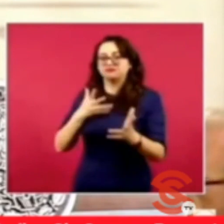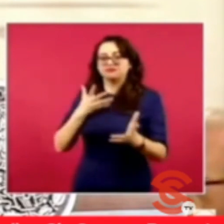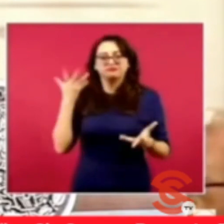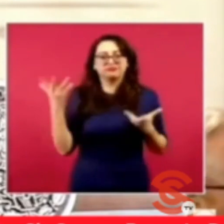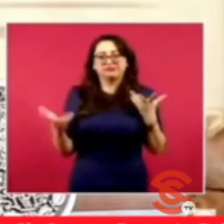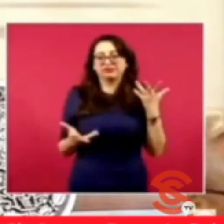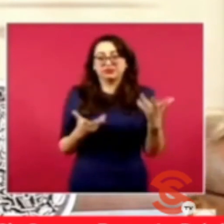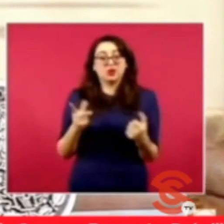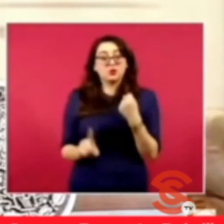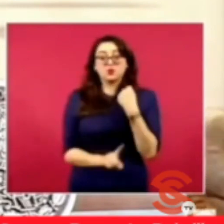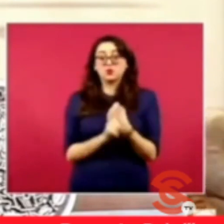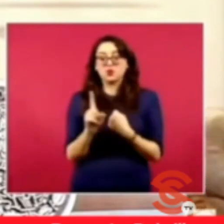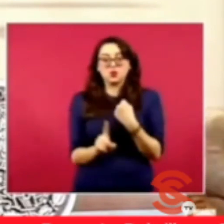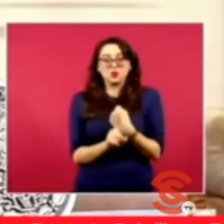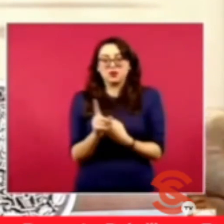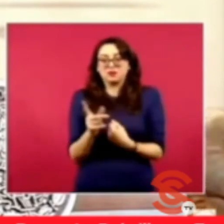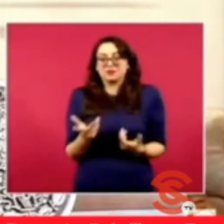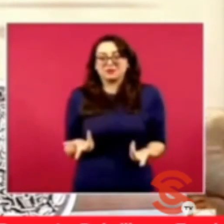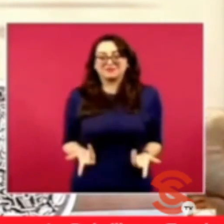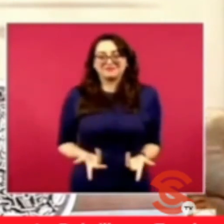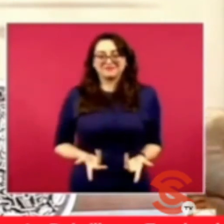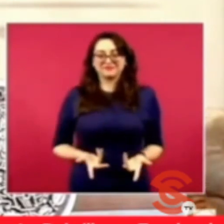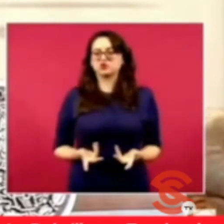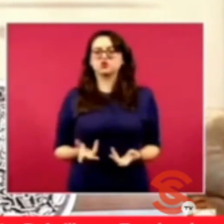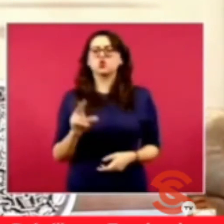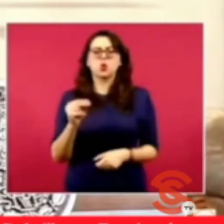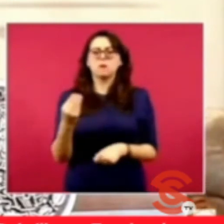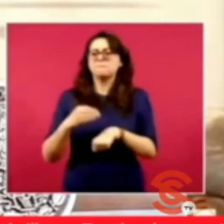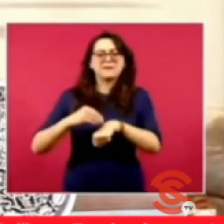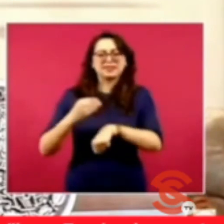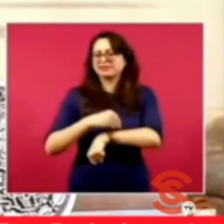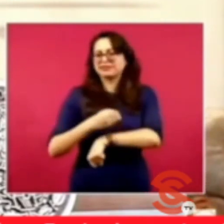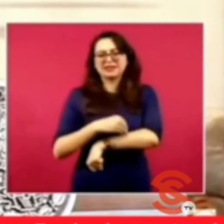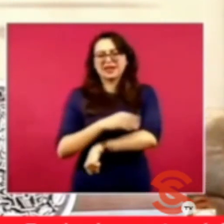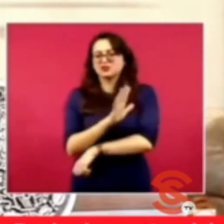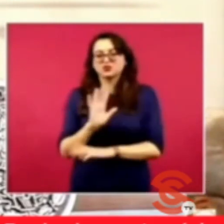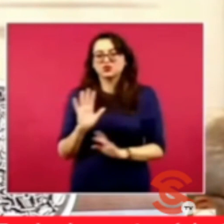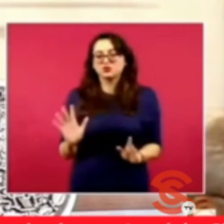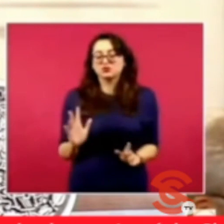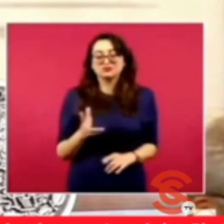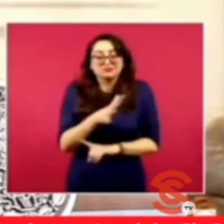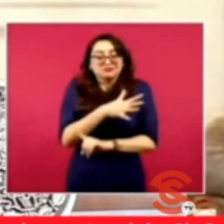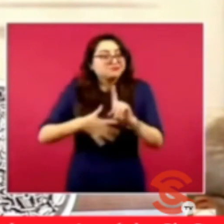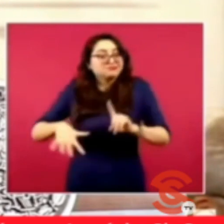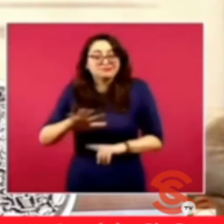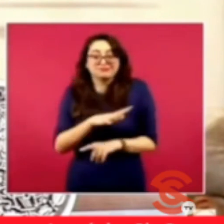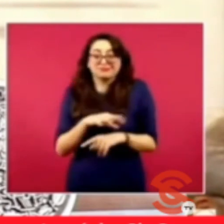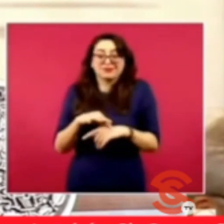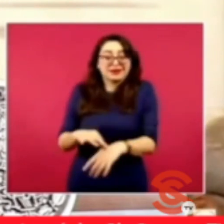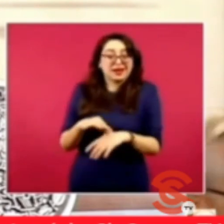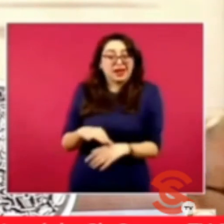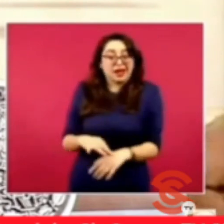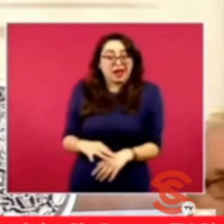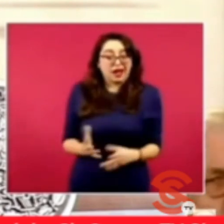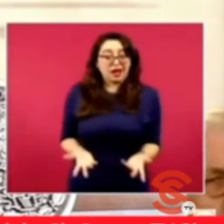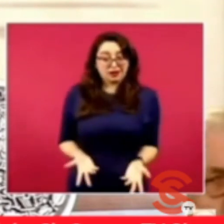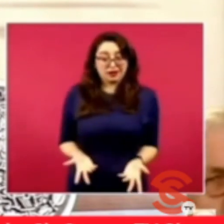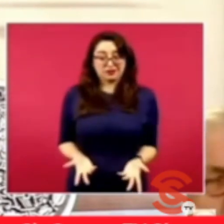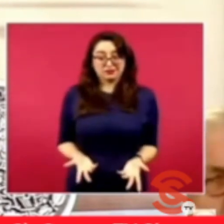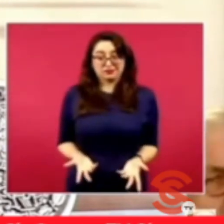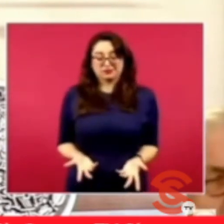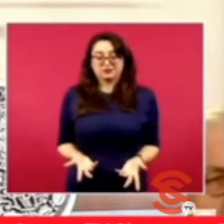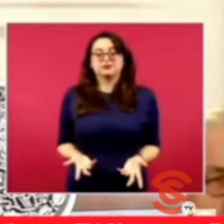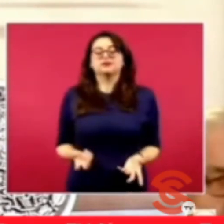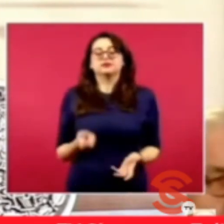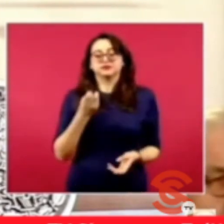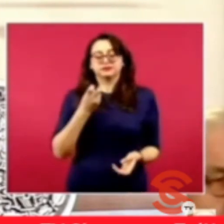contratos. Eso nunca debe de ser para nosotros un pretexto, ni mucho menos. Es simplemente una explicación de qué es lo que ocurre. Entonces,